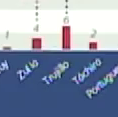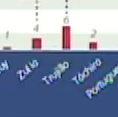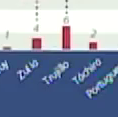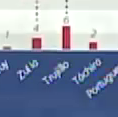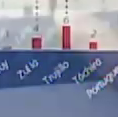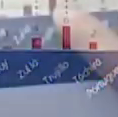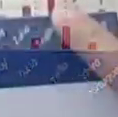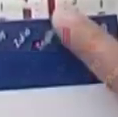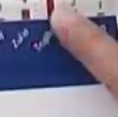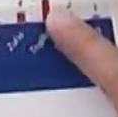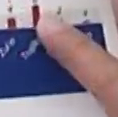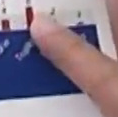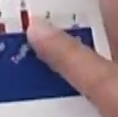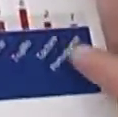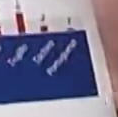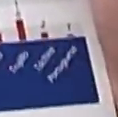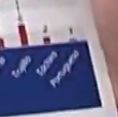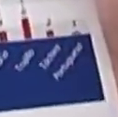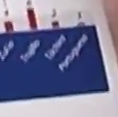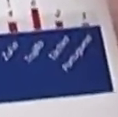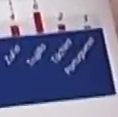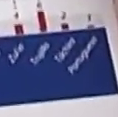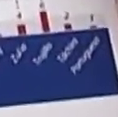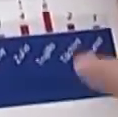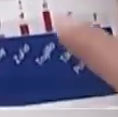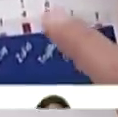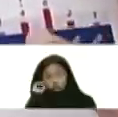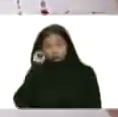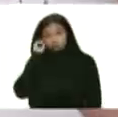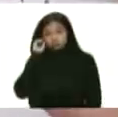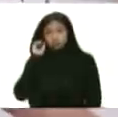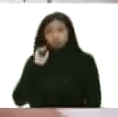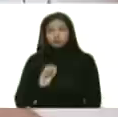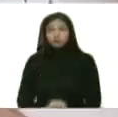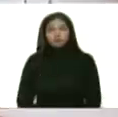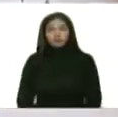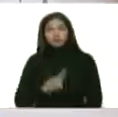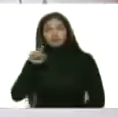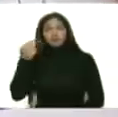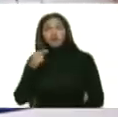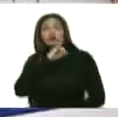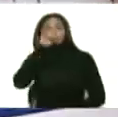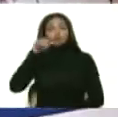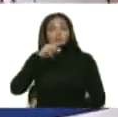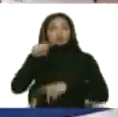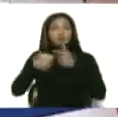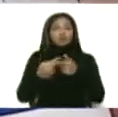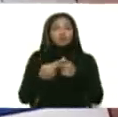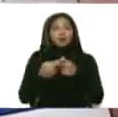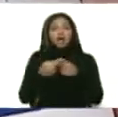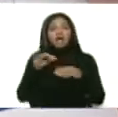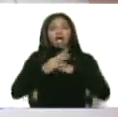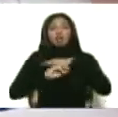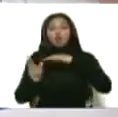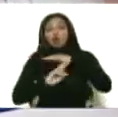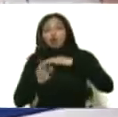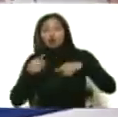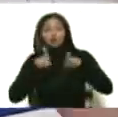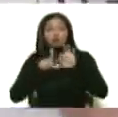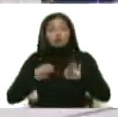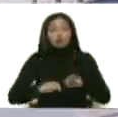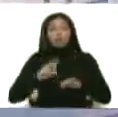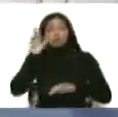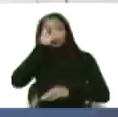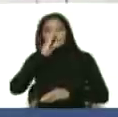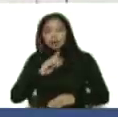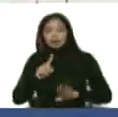casos principalmente de transmisión familiar, y luego tenemos 4 casos en Zulia, 4 casos en Los Roques, 6 casos en